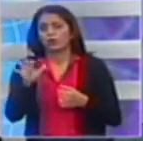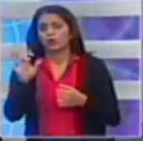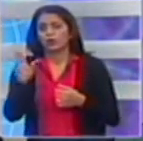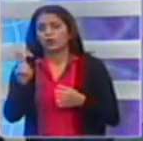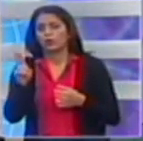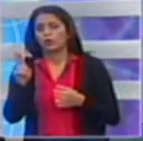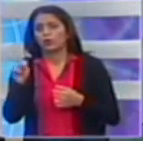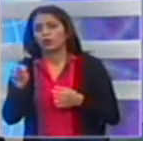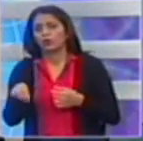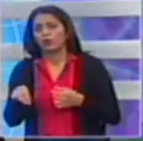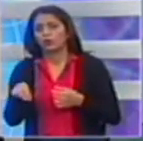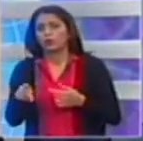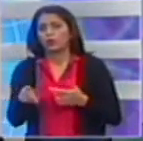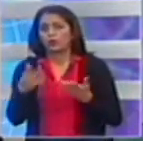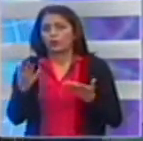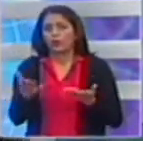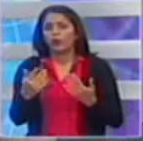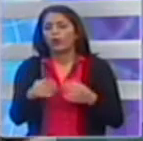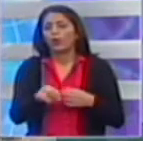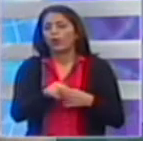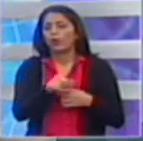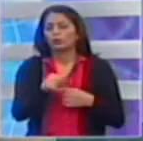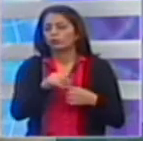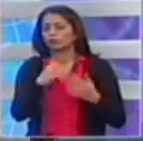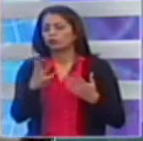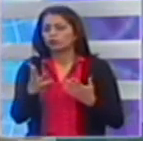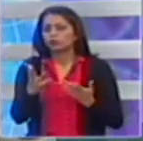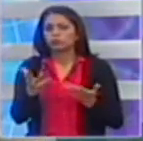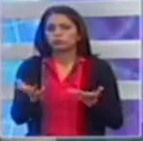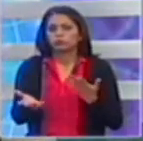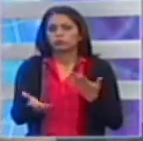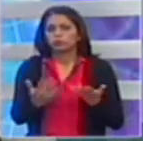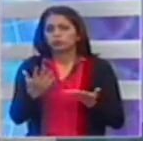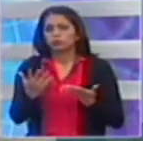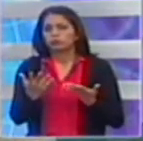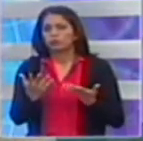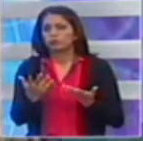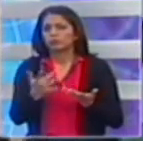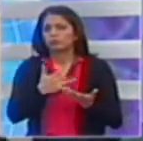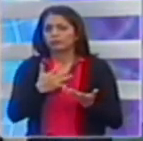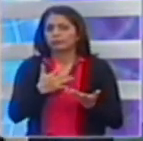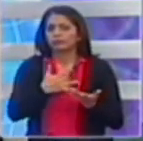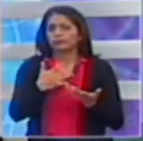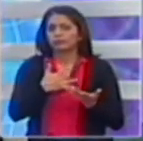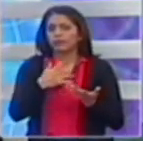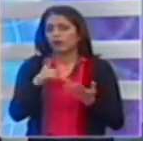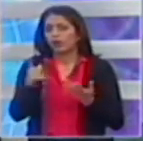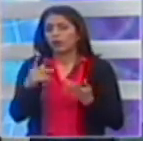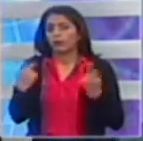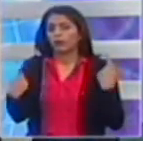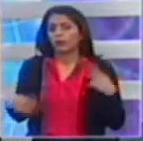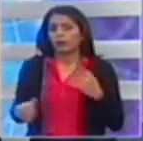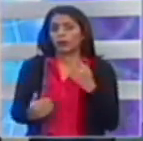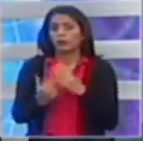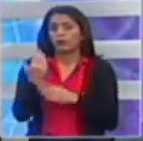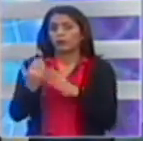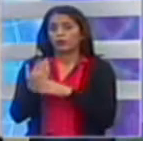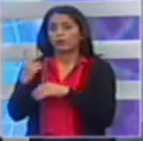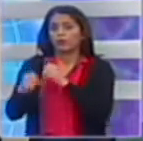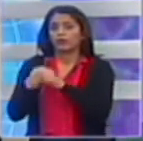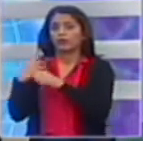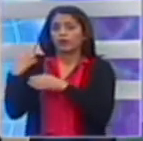voto reactivo, es un voto de las masas que se han sentido desoladas o que no ha sentido un eco en nuevas políticas que se han venido dando en los últimos